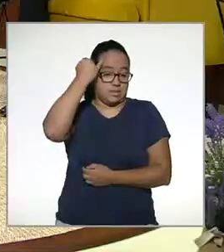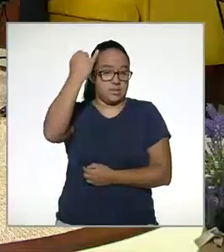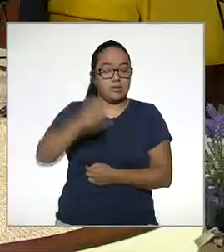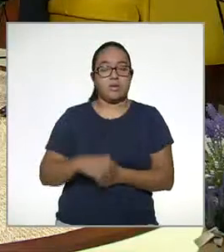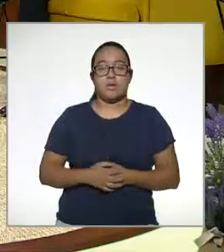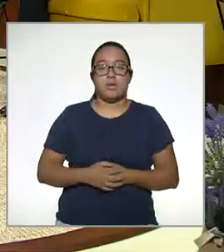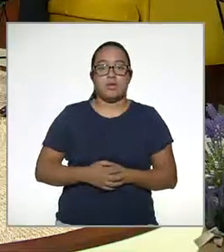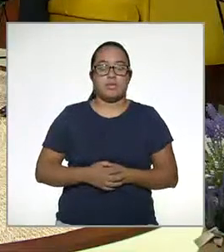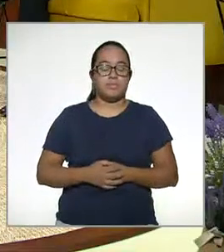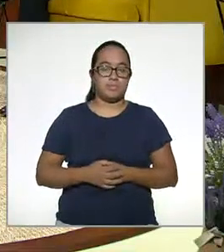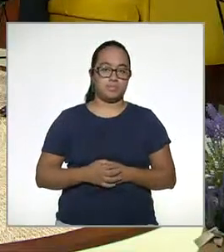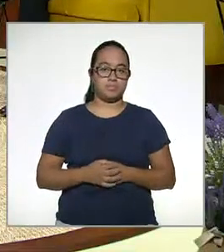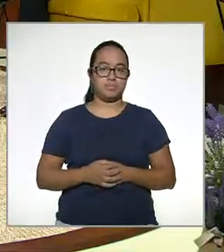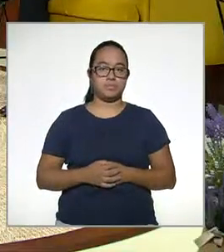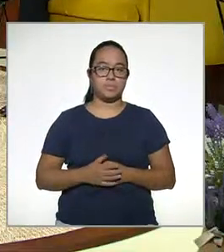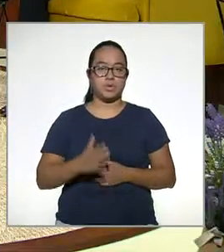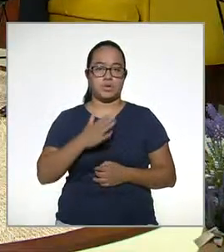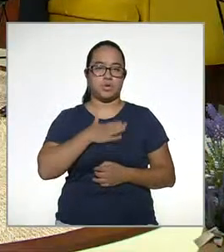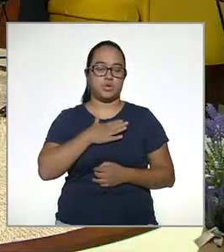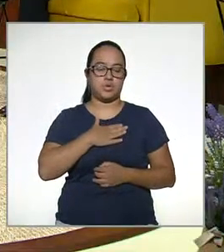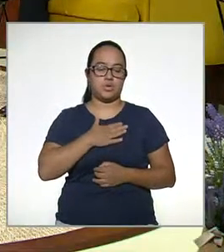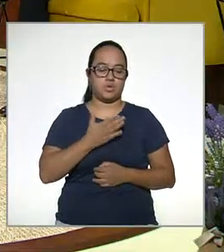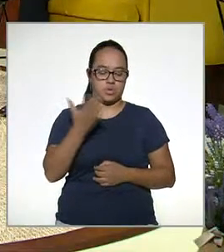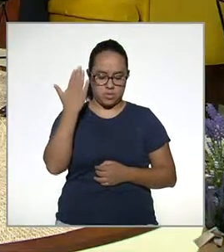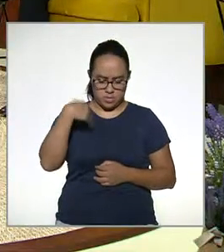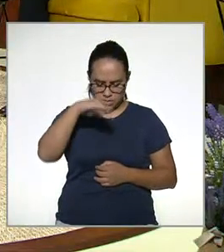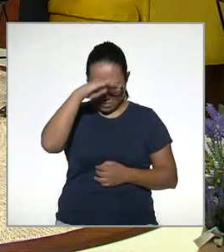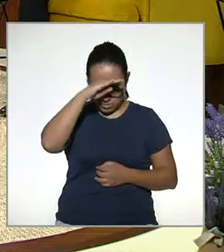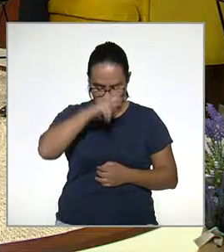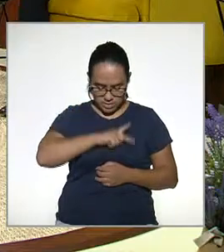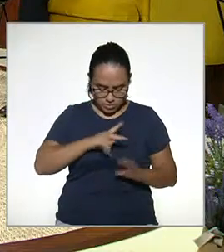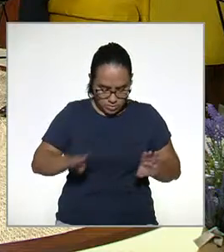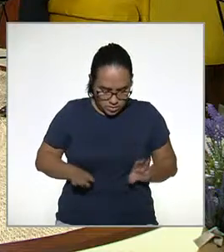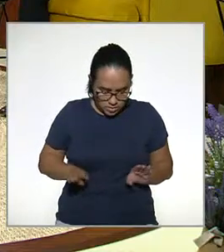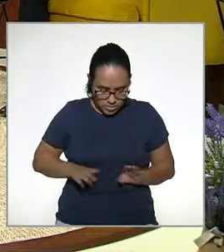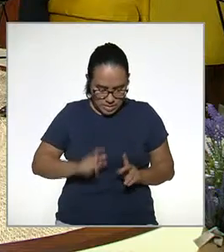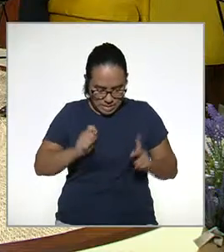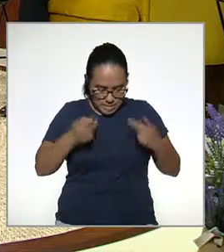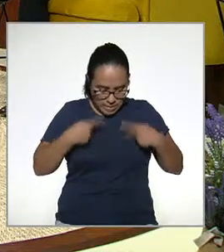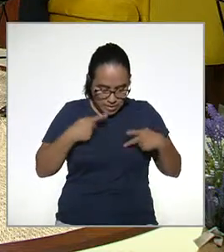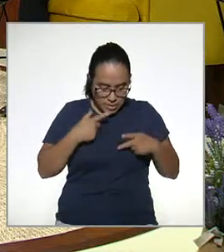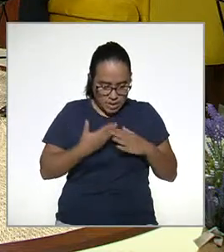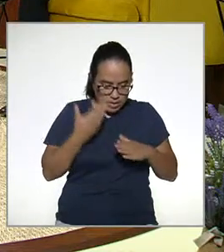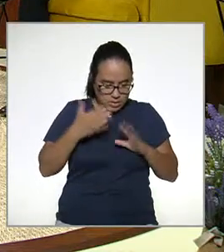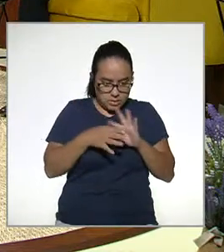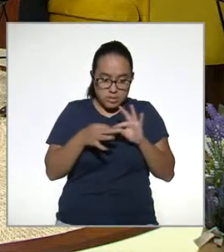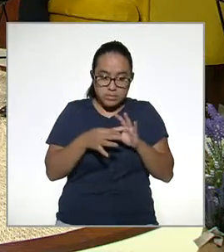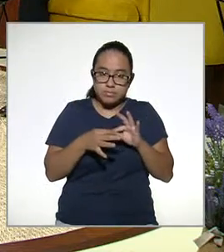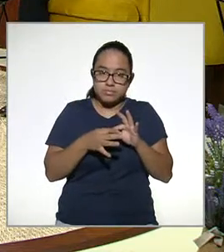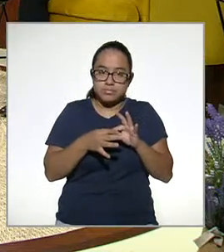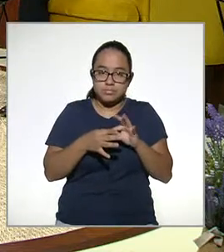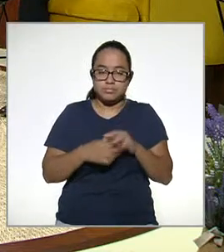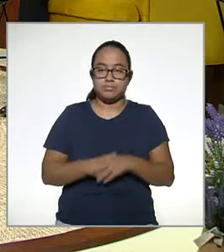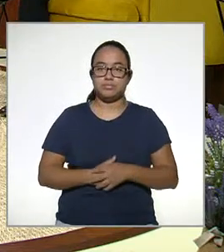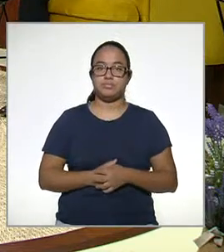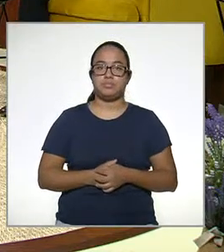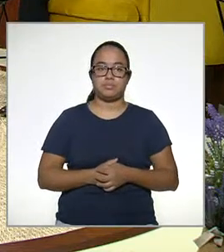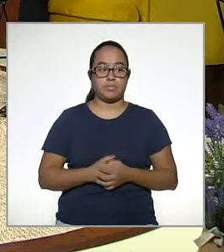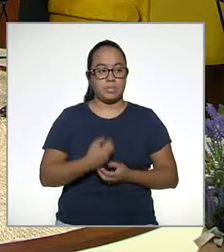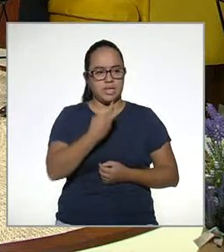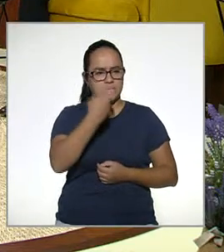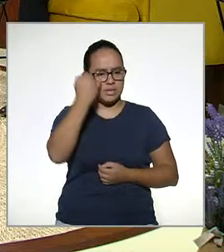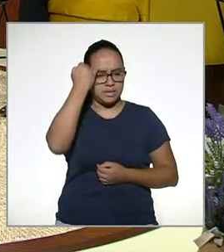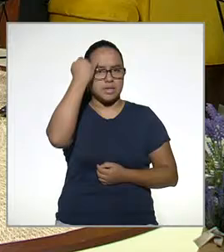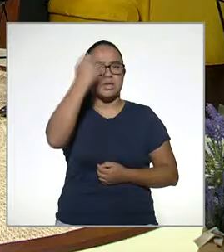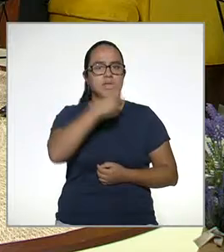Yo cuando lanzaba como esta teoría de la personalidad, justo era lo que decía, que es la idea es